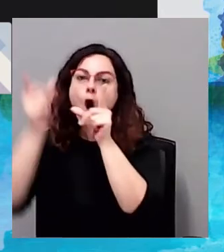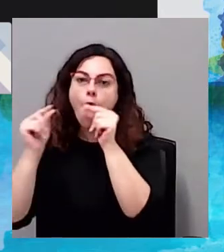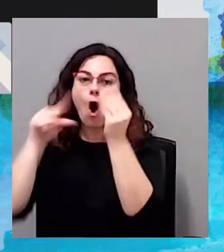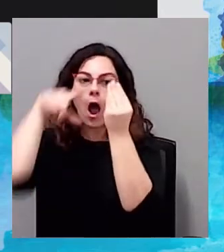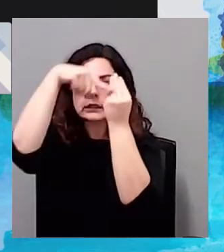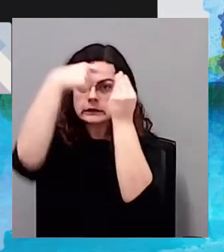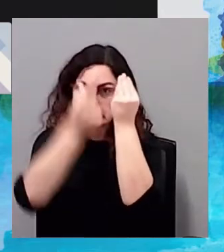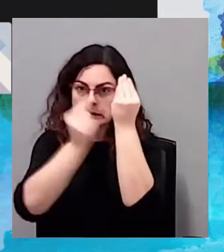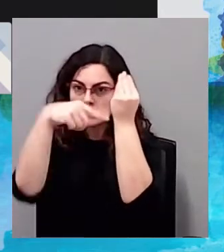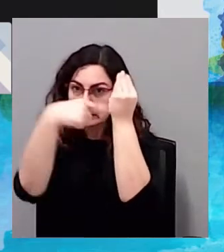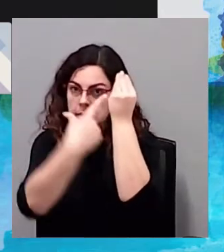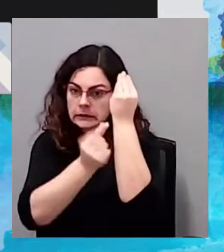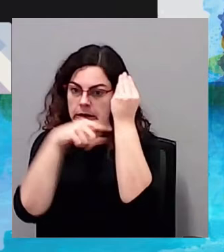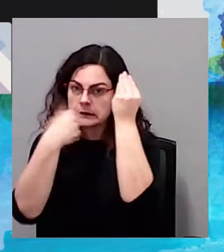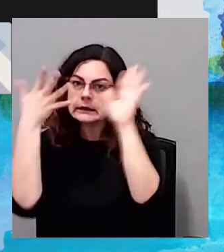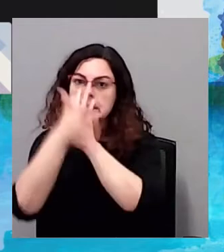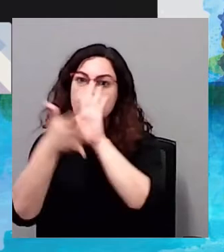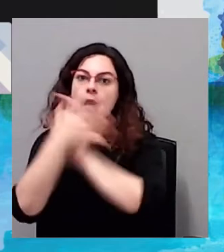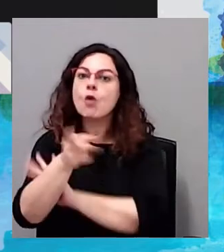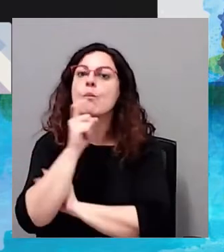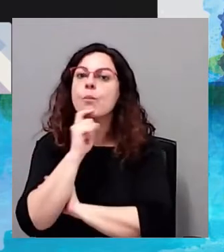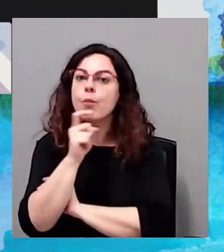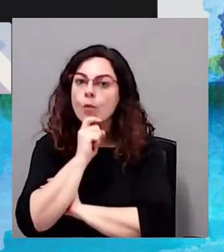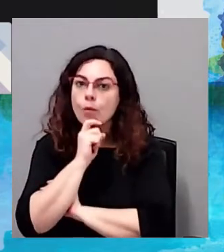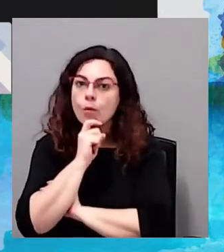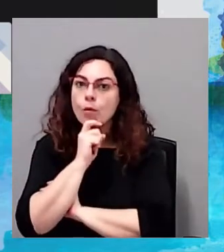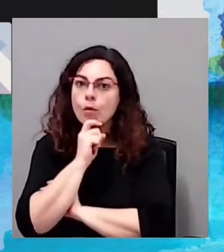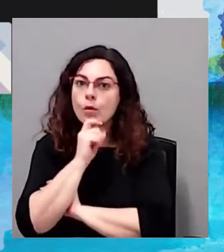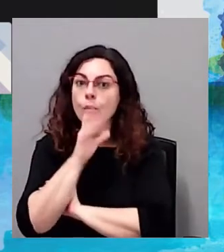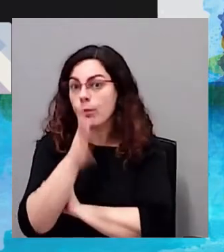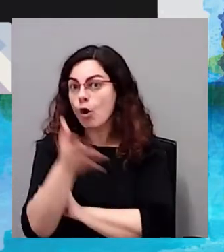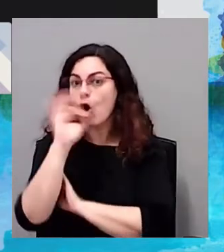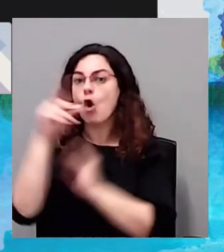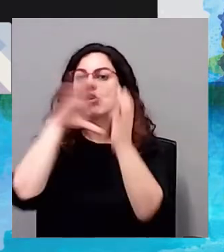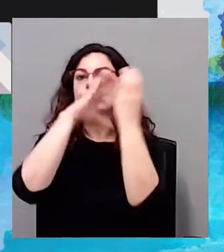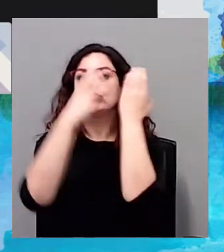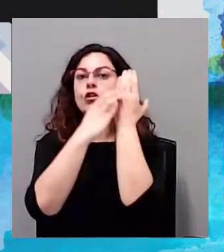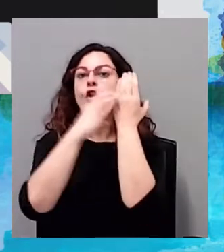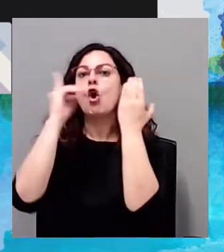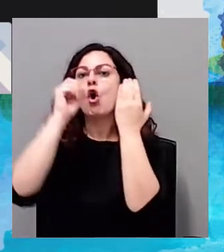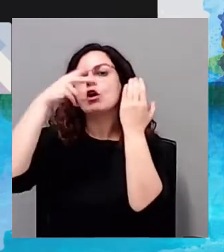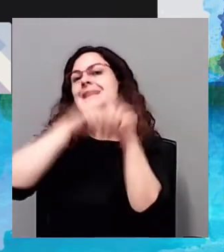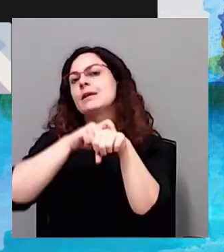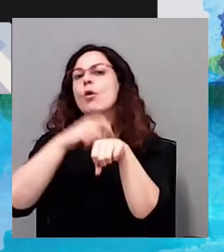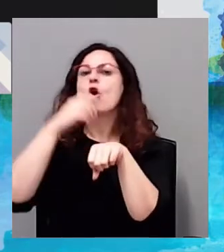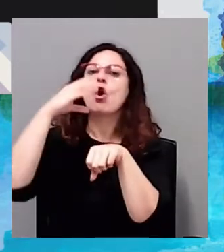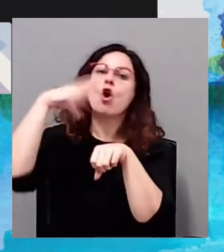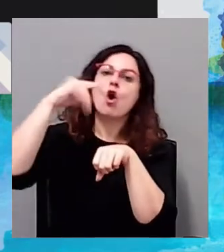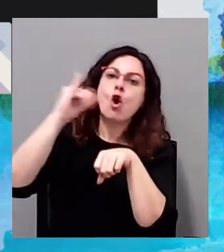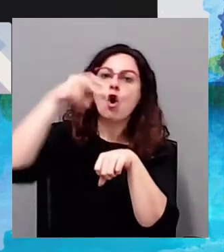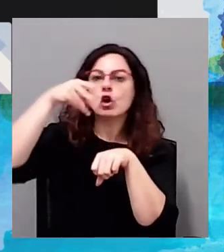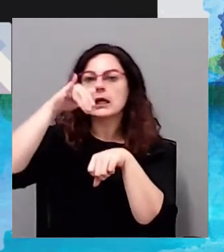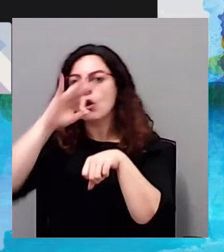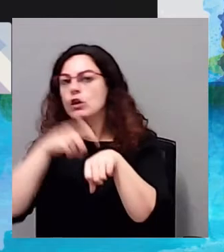por qué se llama, por ejemplo, pues, capitel nazarí o capitel jónico. Y entonces esa identificación.